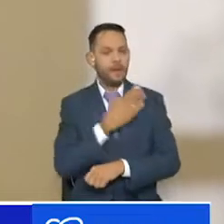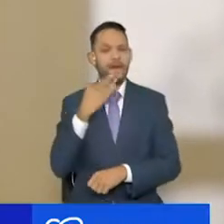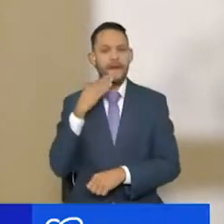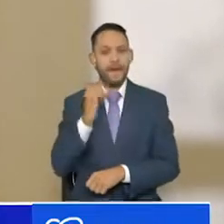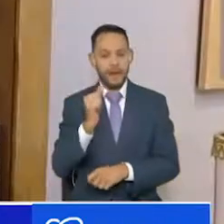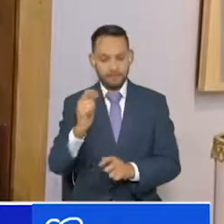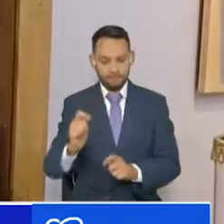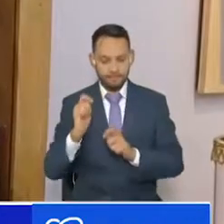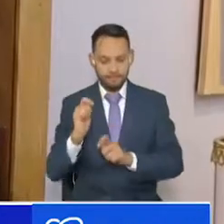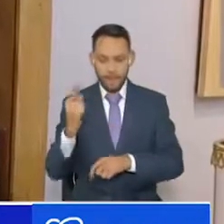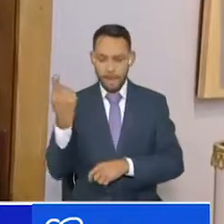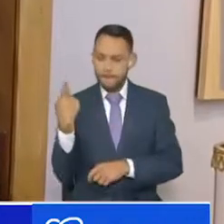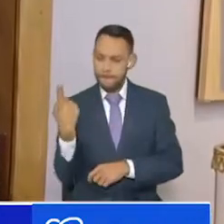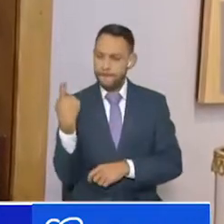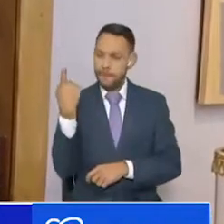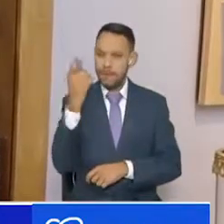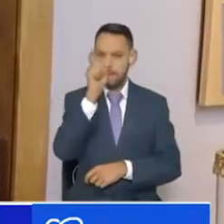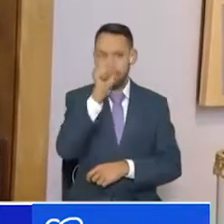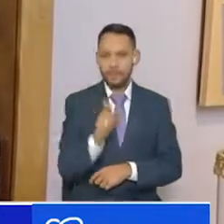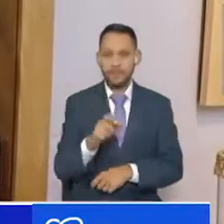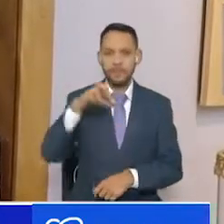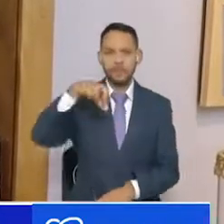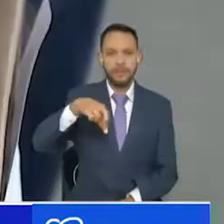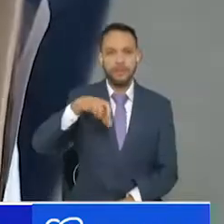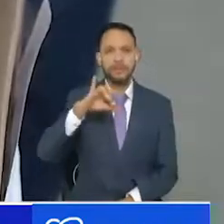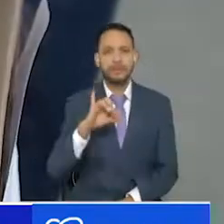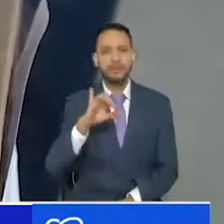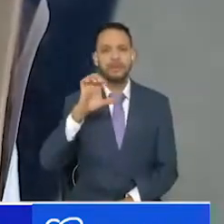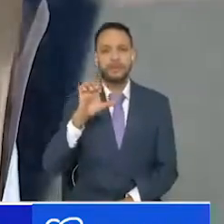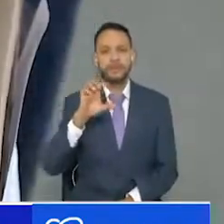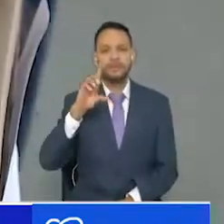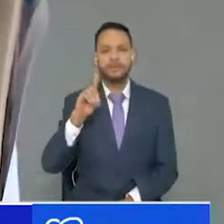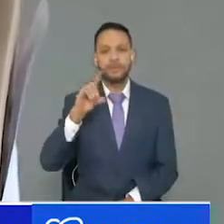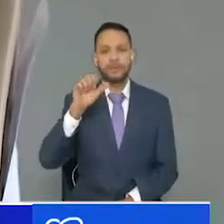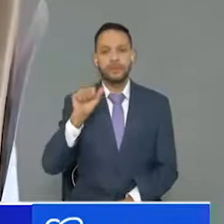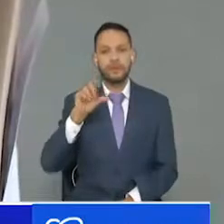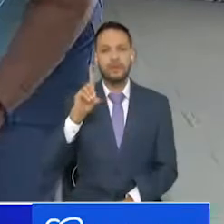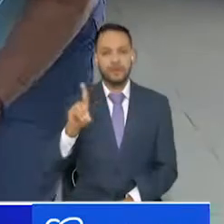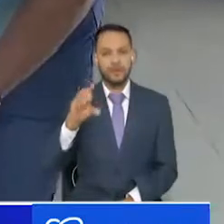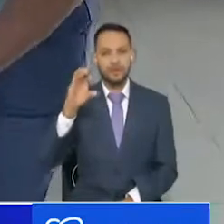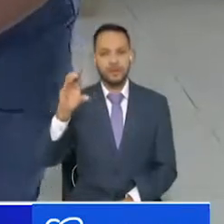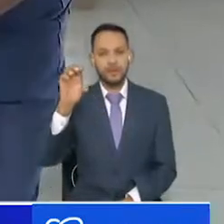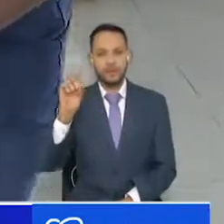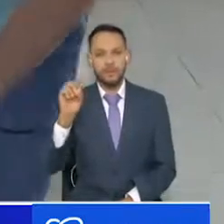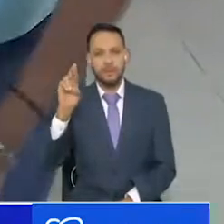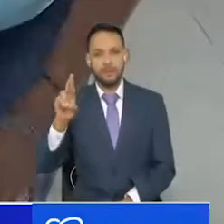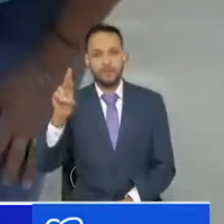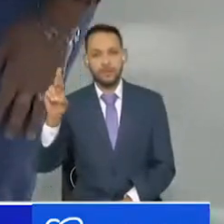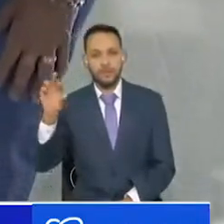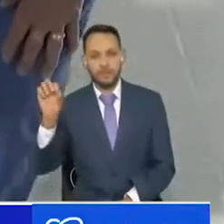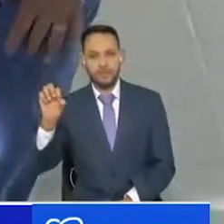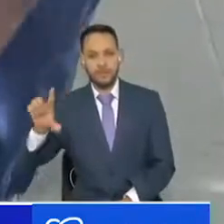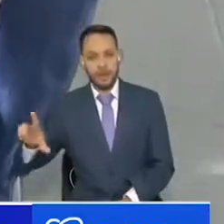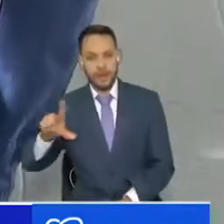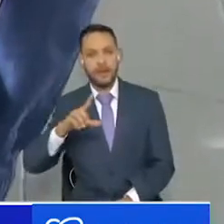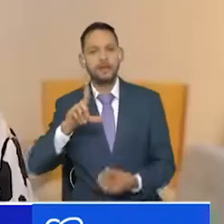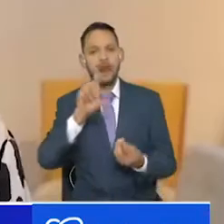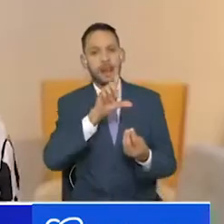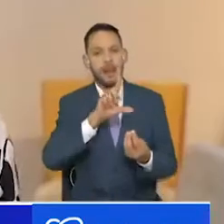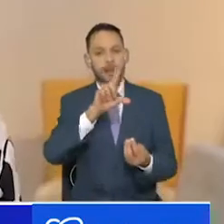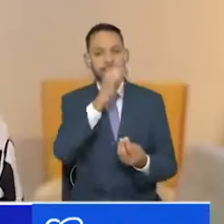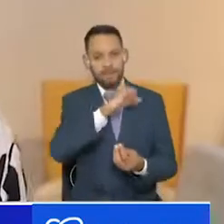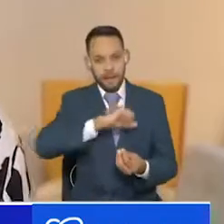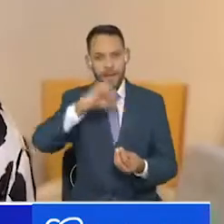así calificó la electa representante a la cámara por el quindío piedad correal las dos curules obtenidas por el partido liberal